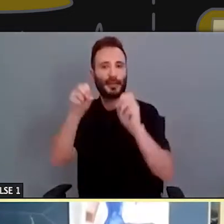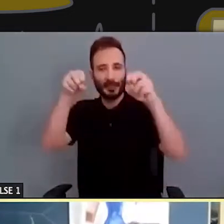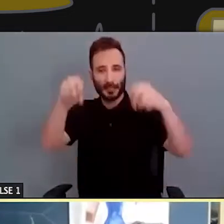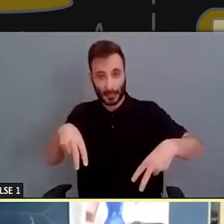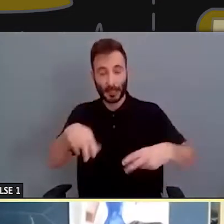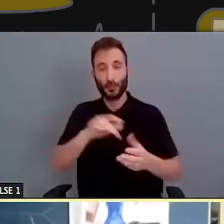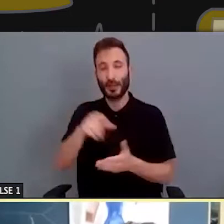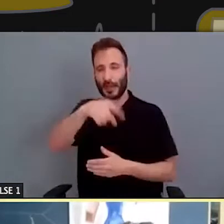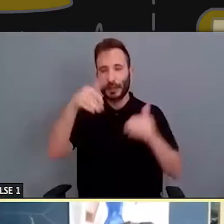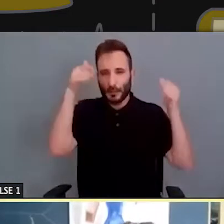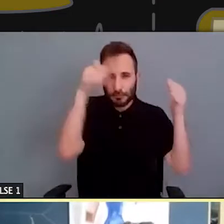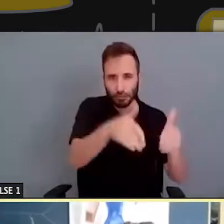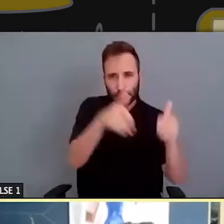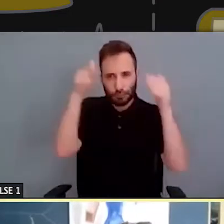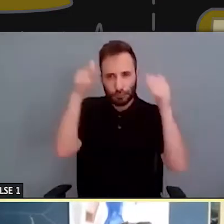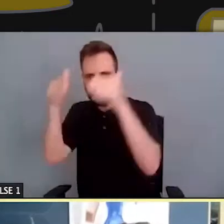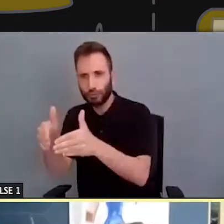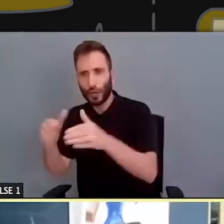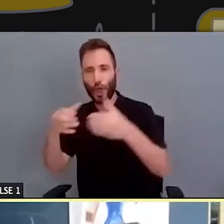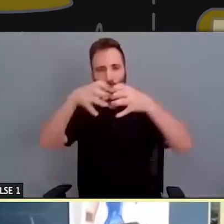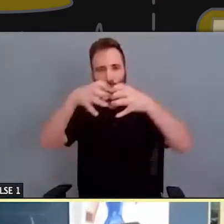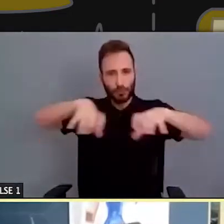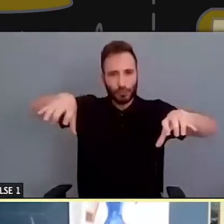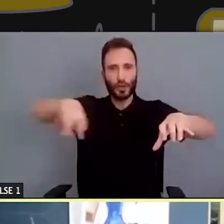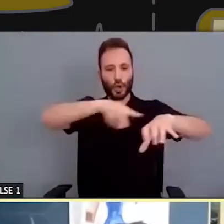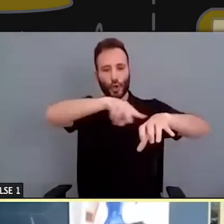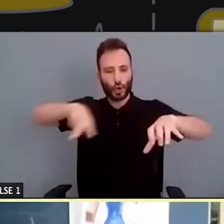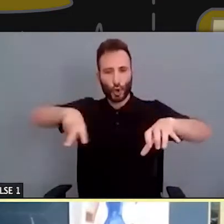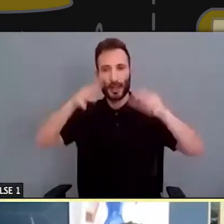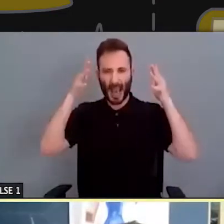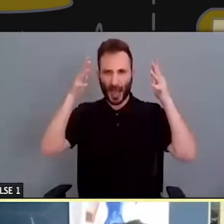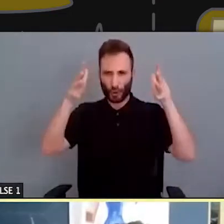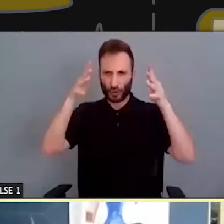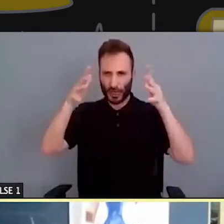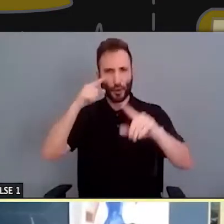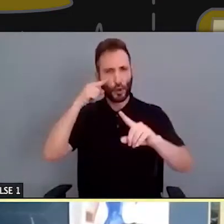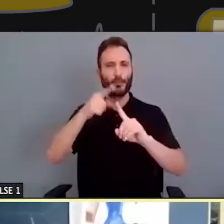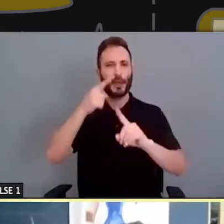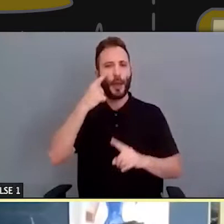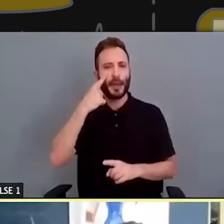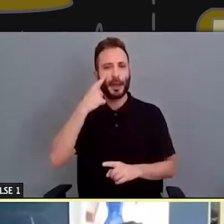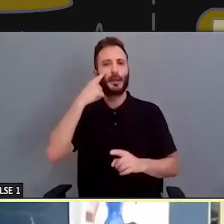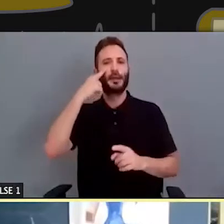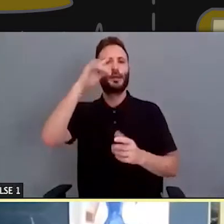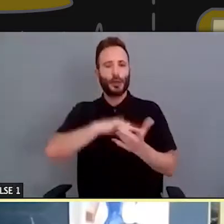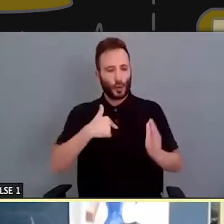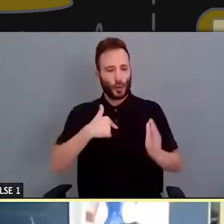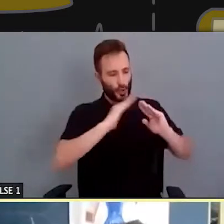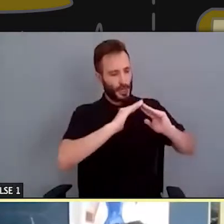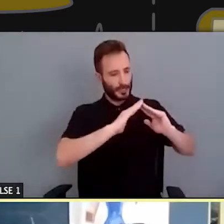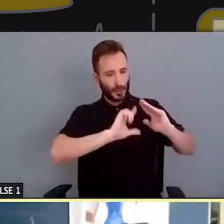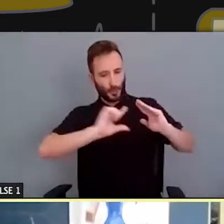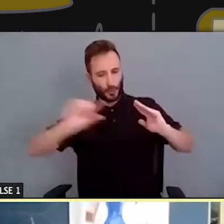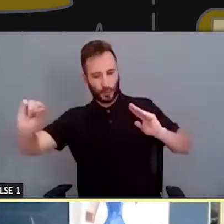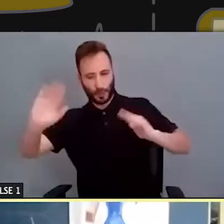al grano. Hemos dividido estas recomendaciones en la cadena de valor, que es lo que ocupa, pues desde que salgo de mi casa hasta que vuelvo a ella con